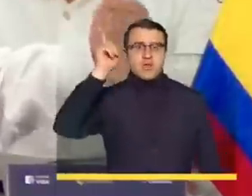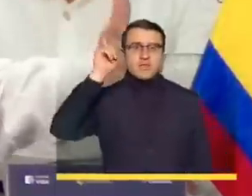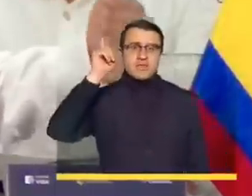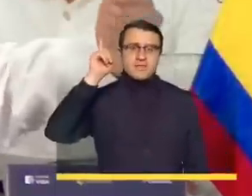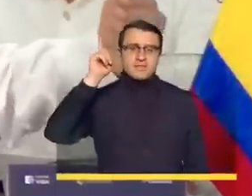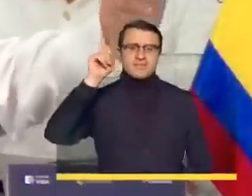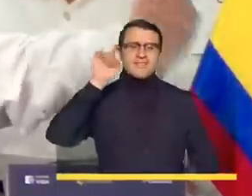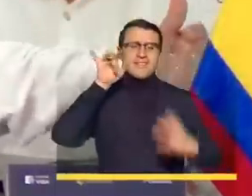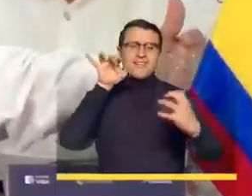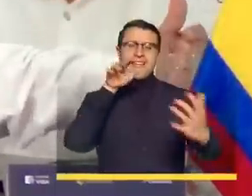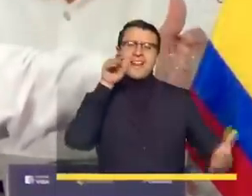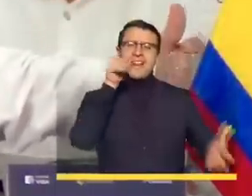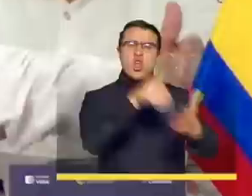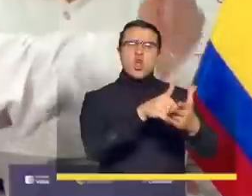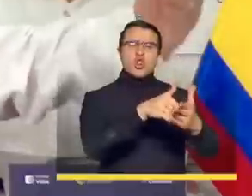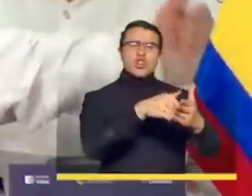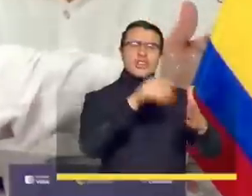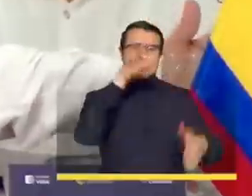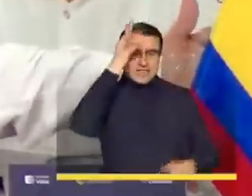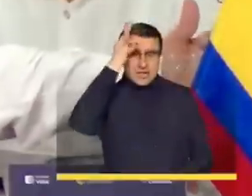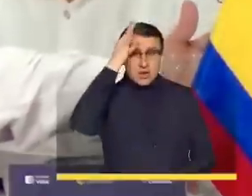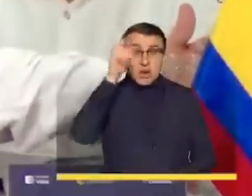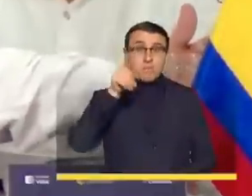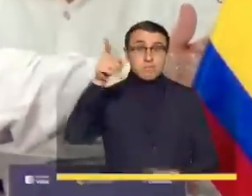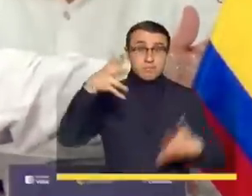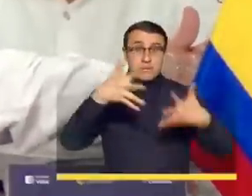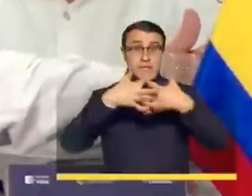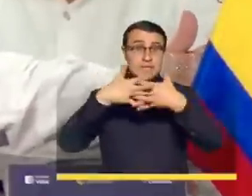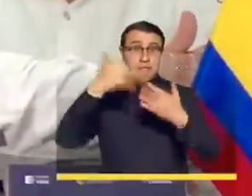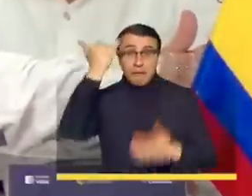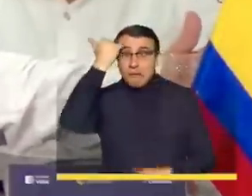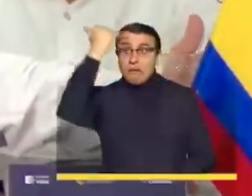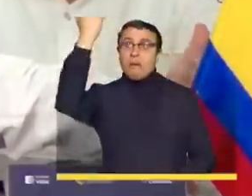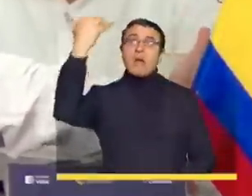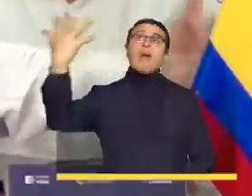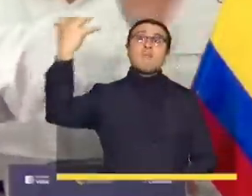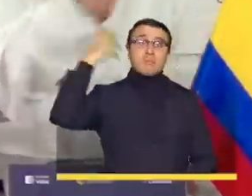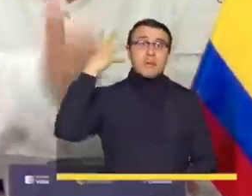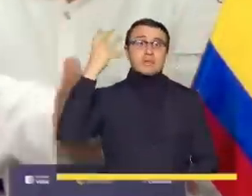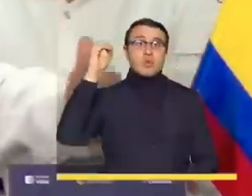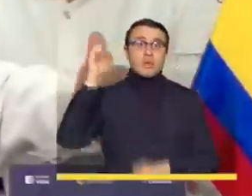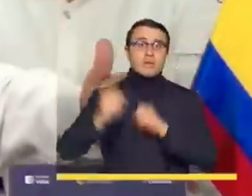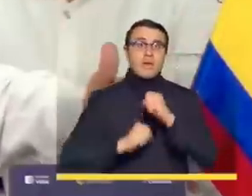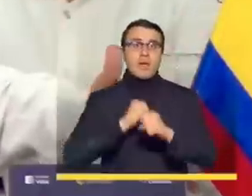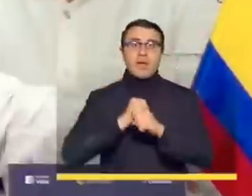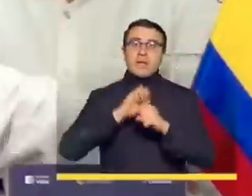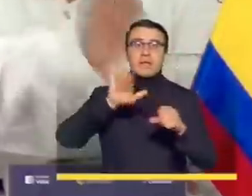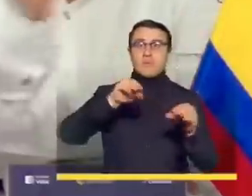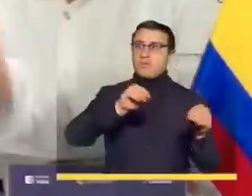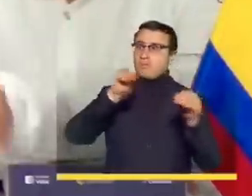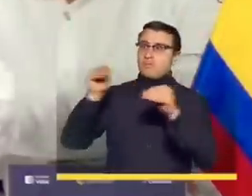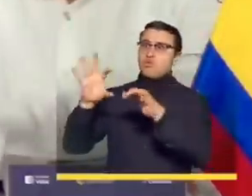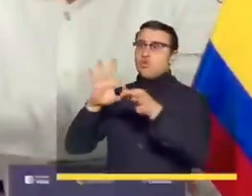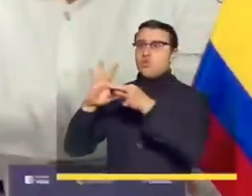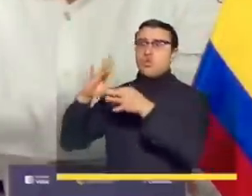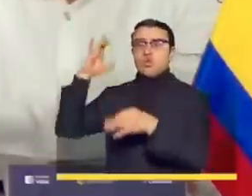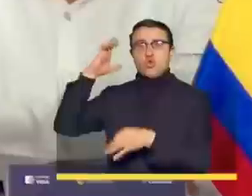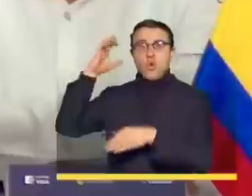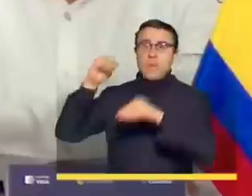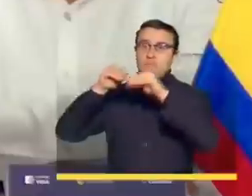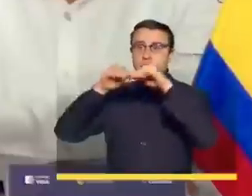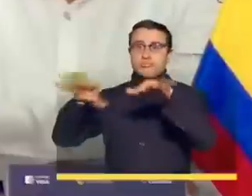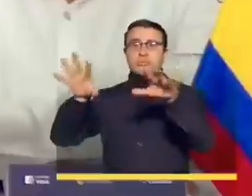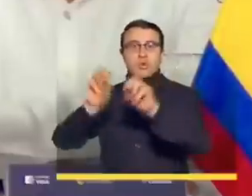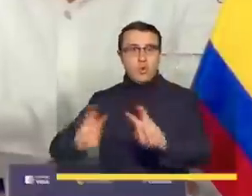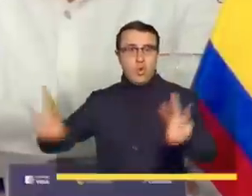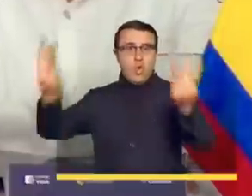llamada guerra contra las drogas, hecha en Estados Unidos hace 50 años, trasladada a la Unión Europea y por ahí a las Naciones